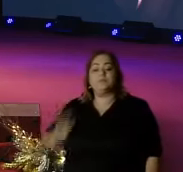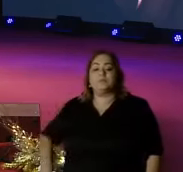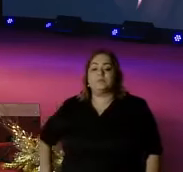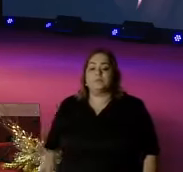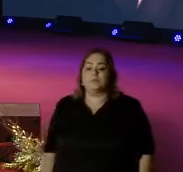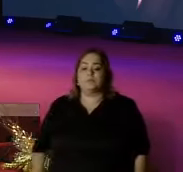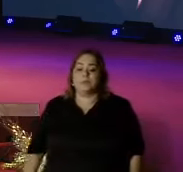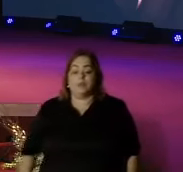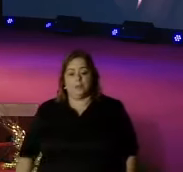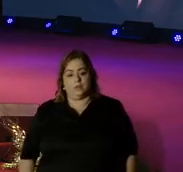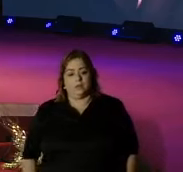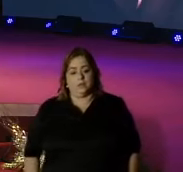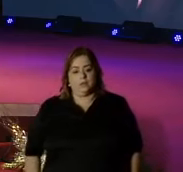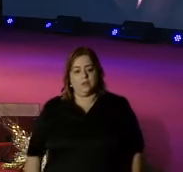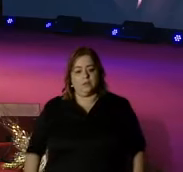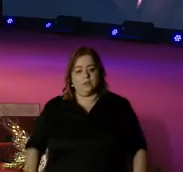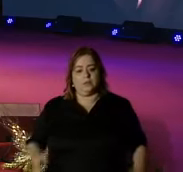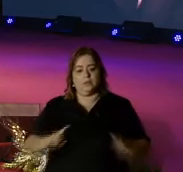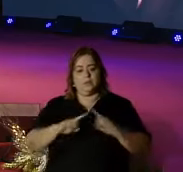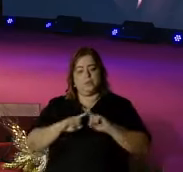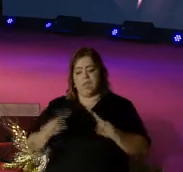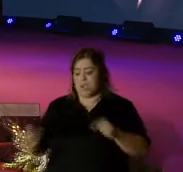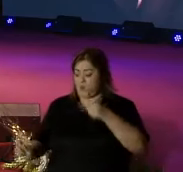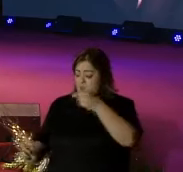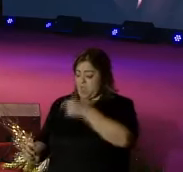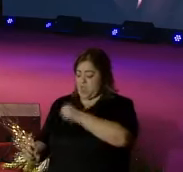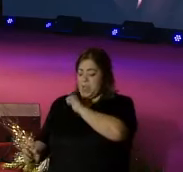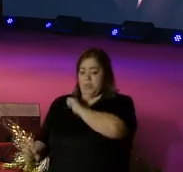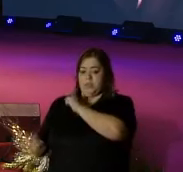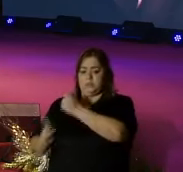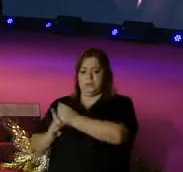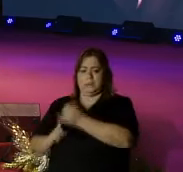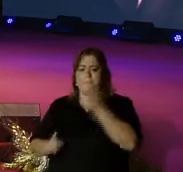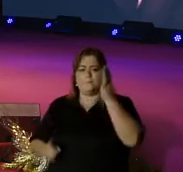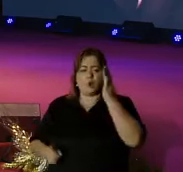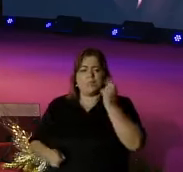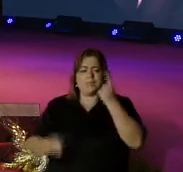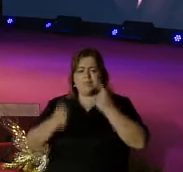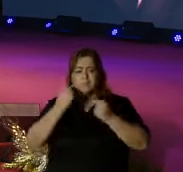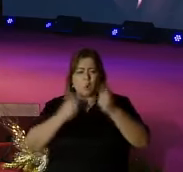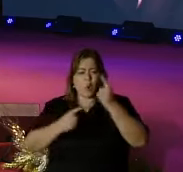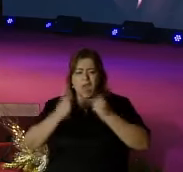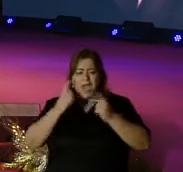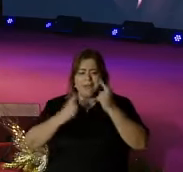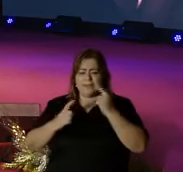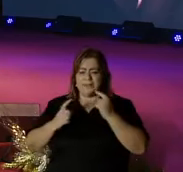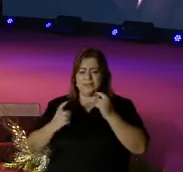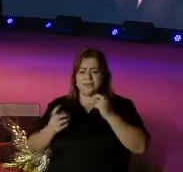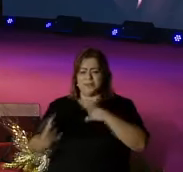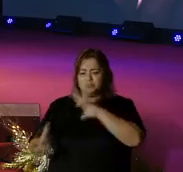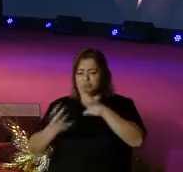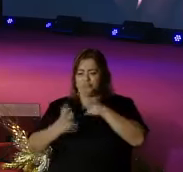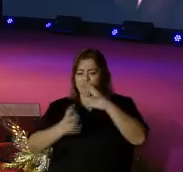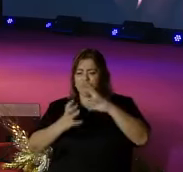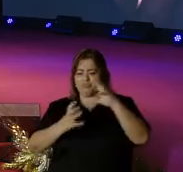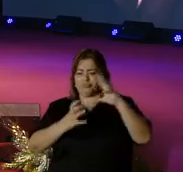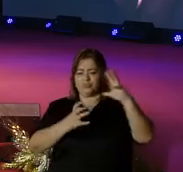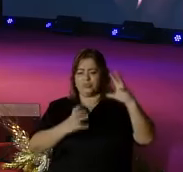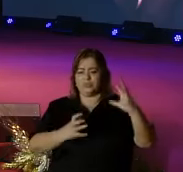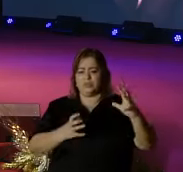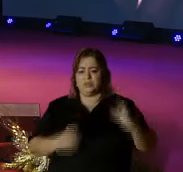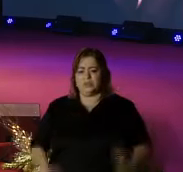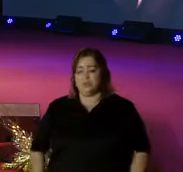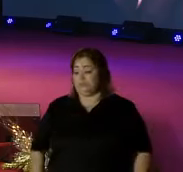Él es la vida. Él es la autoridad. ¿Por qué lloráis? ¿Por qué alborotan? Es que esa nena me está esperando.